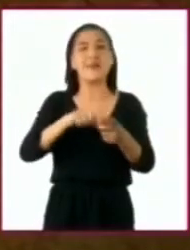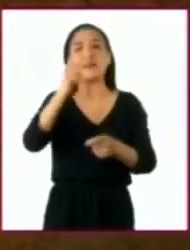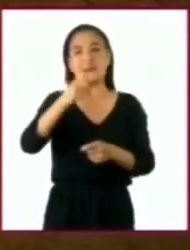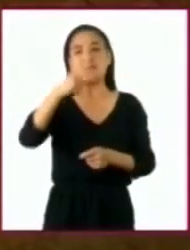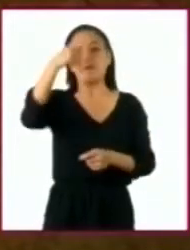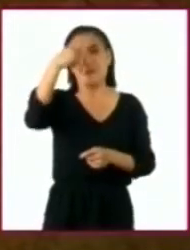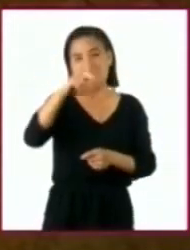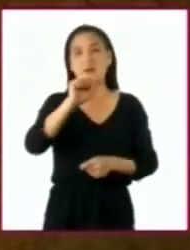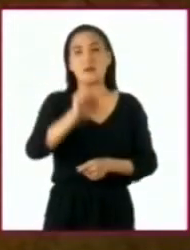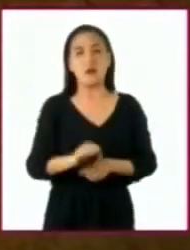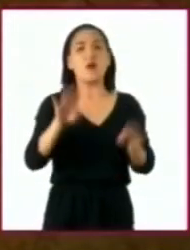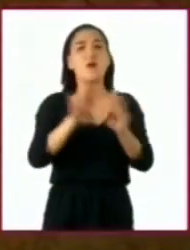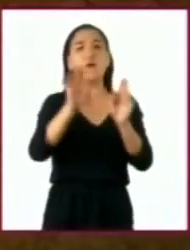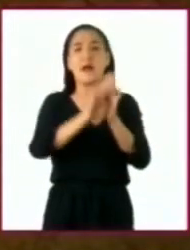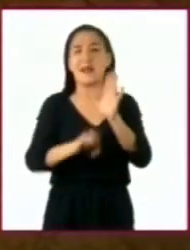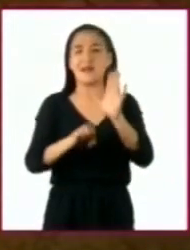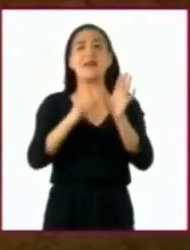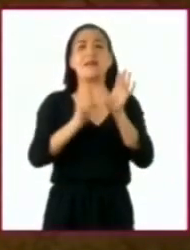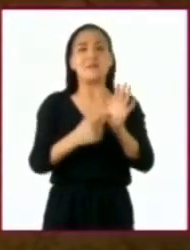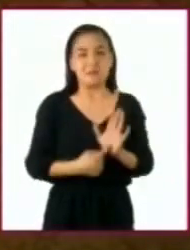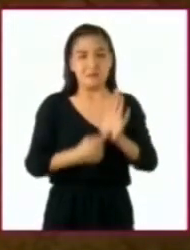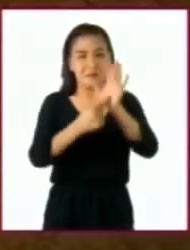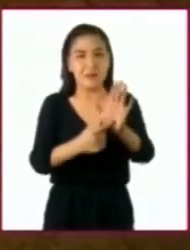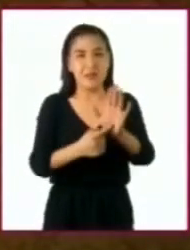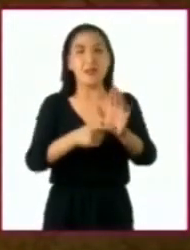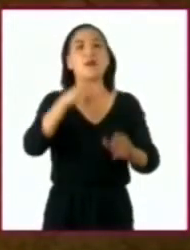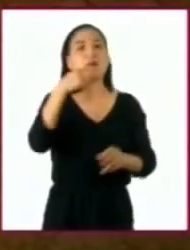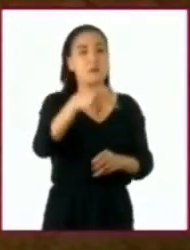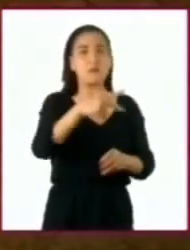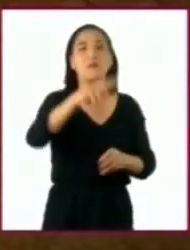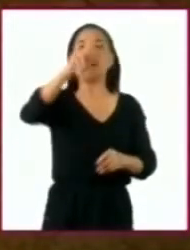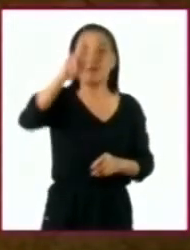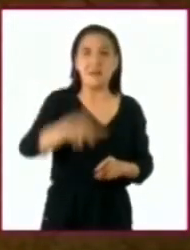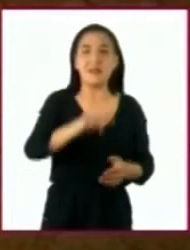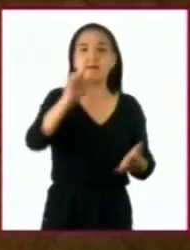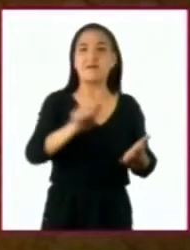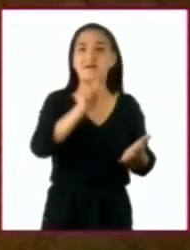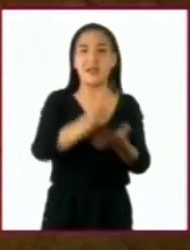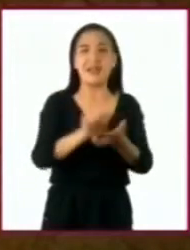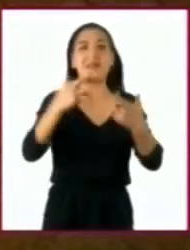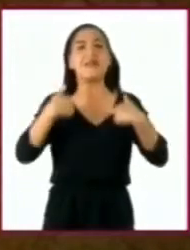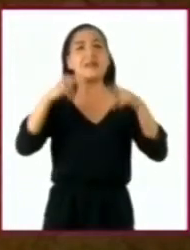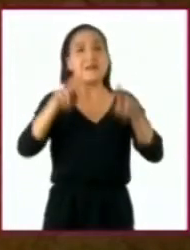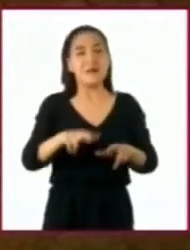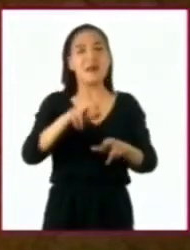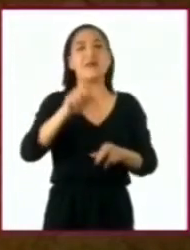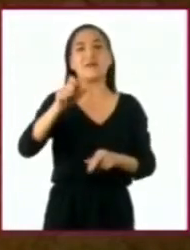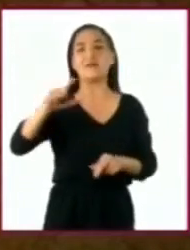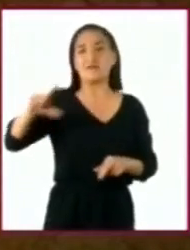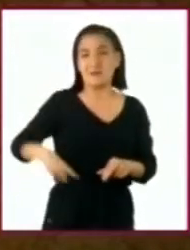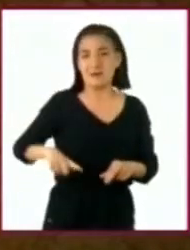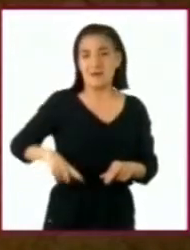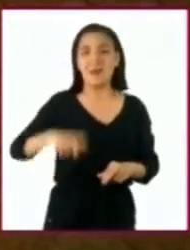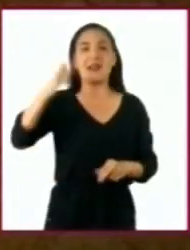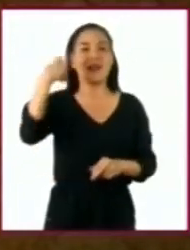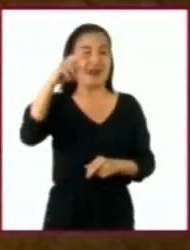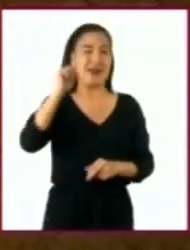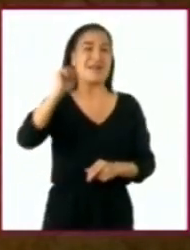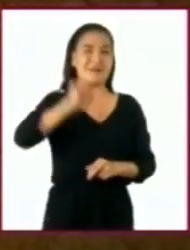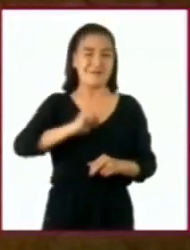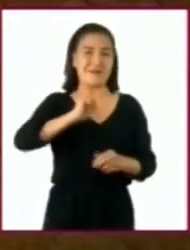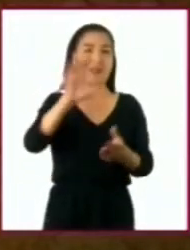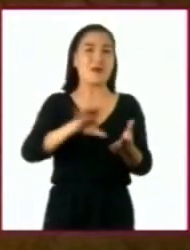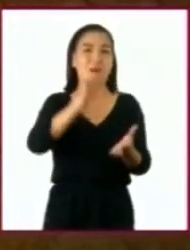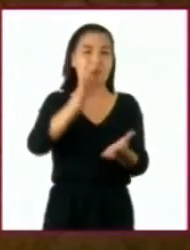Ejemplo y testimonio de un caso legal contra los representantes del gobierno colonial en Nueva España,